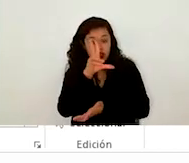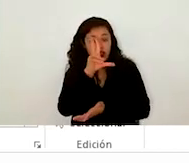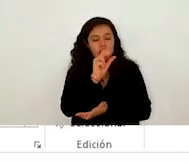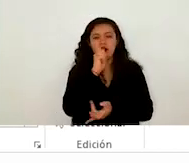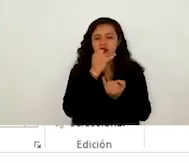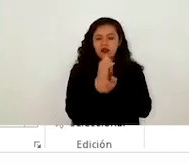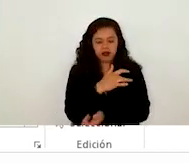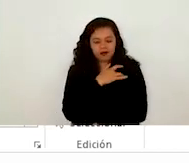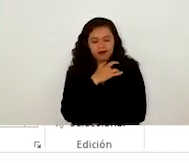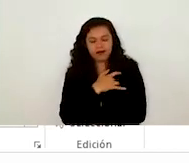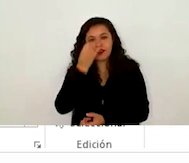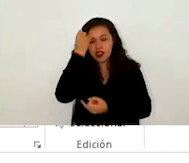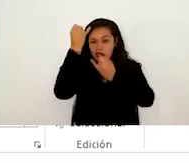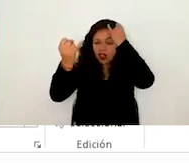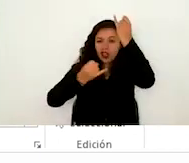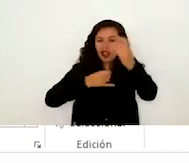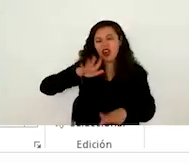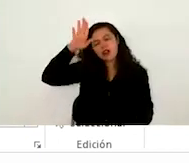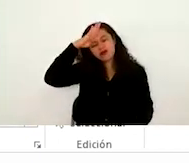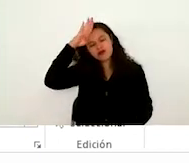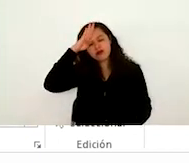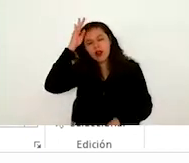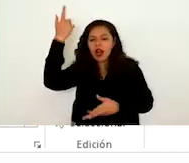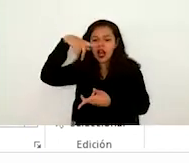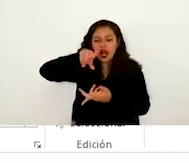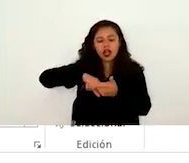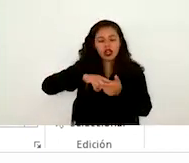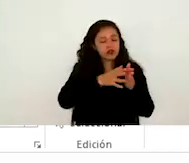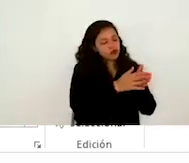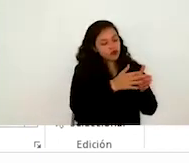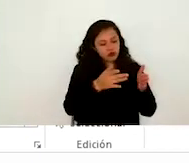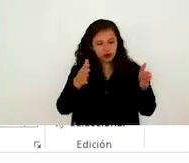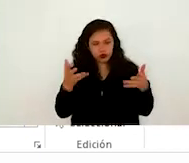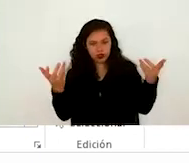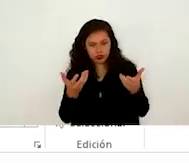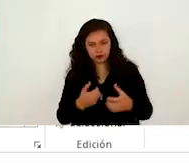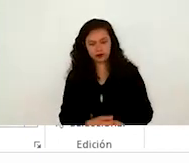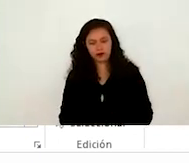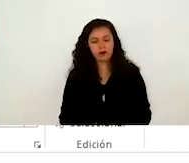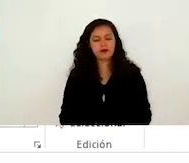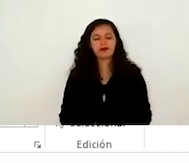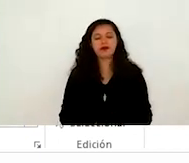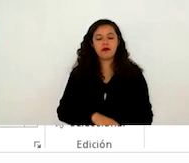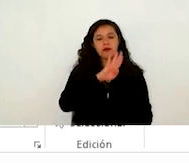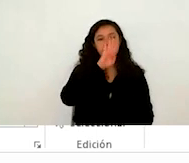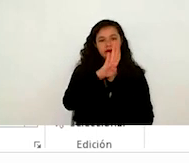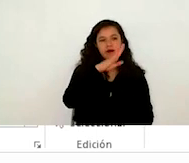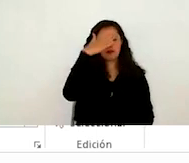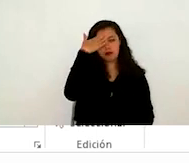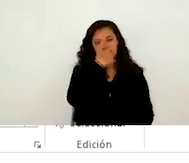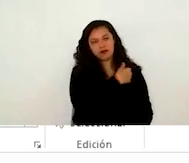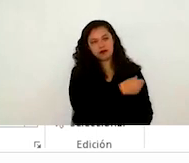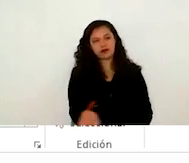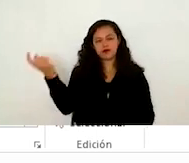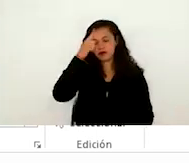ideas o pensamientos que subyacen a lo que se está diciendo ve es la habilidad de poner atención